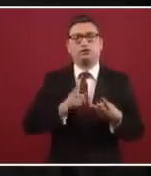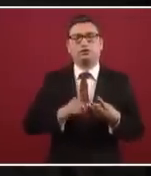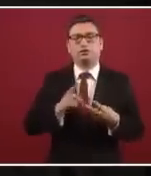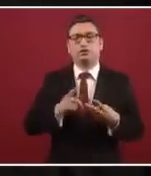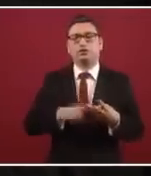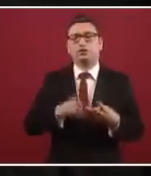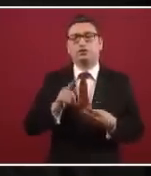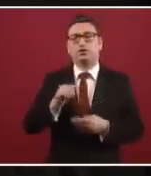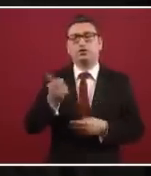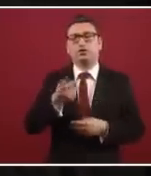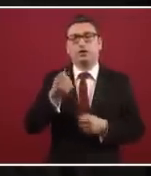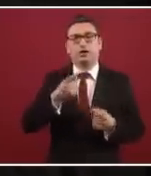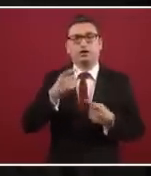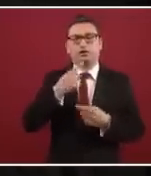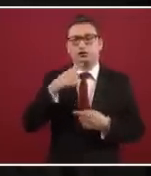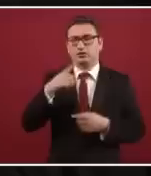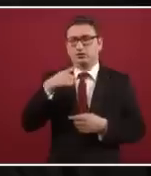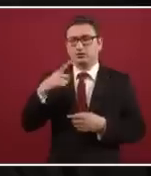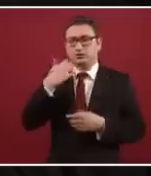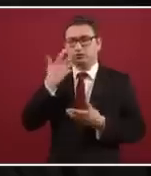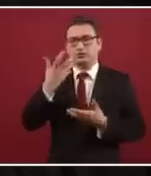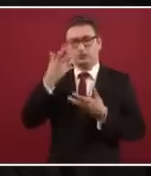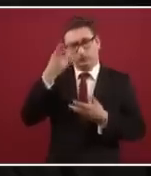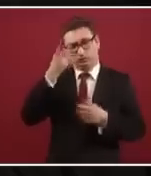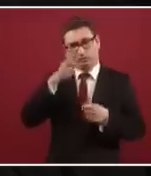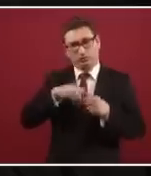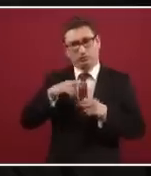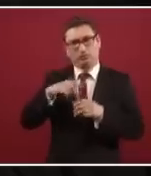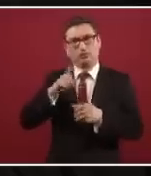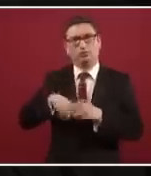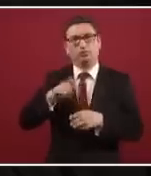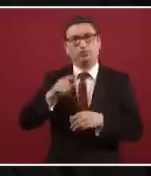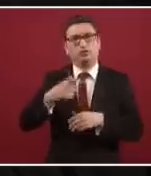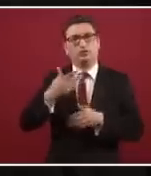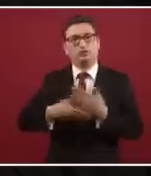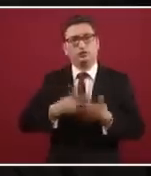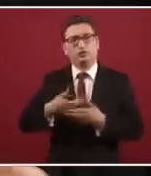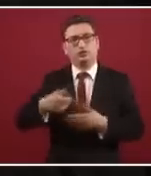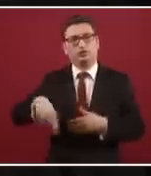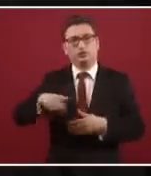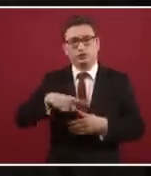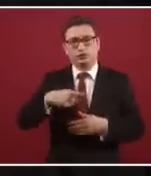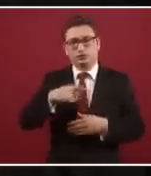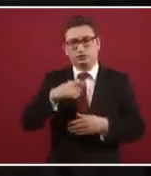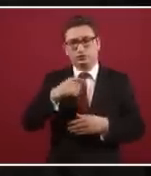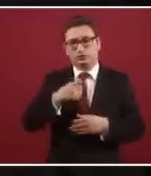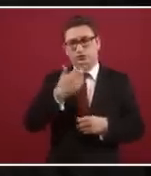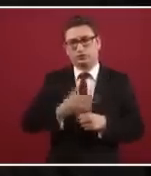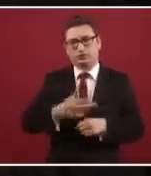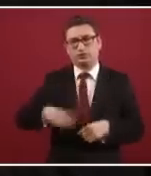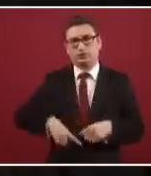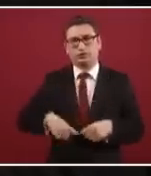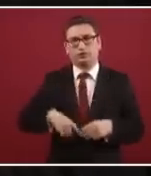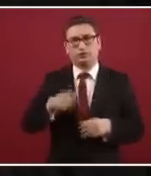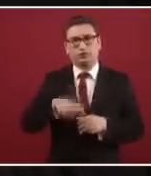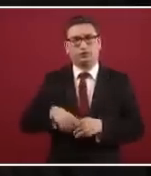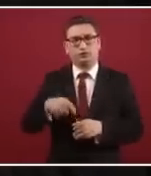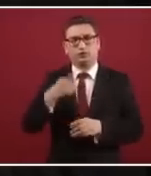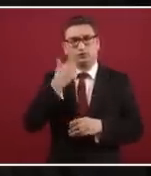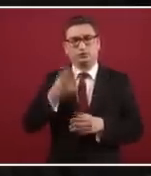denuncias de algunos aspirantes a la dirigencia en el sentido de que servidores de la nación están participando haciendo proselitismo por alguno de